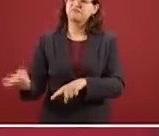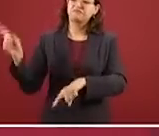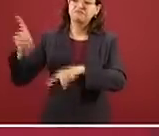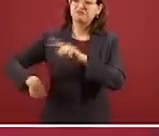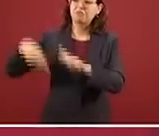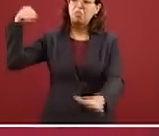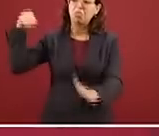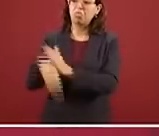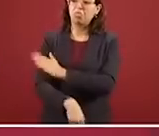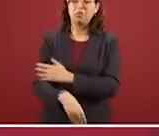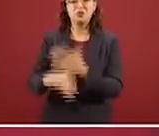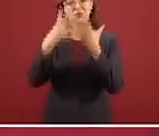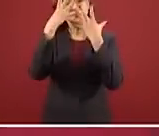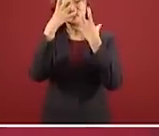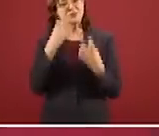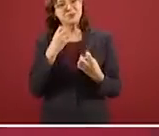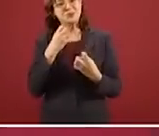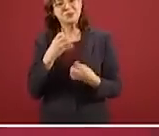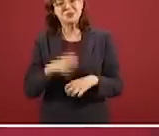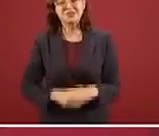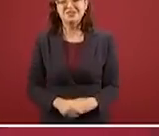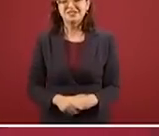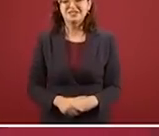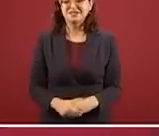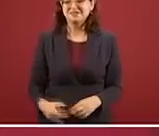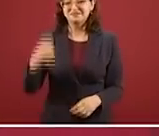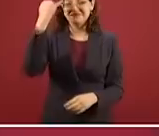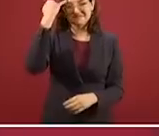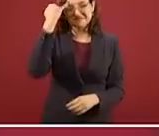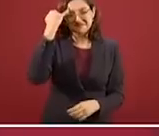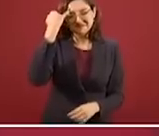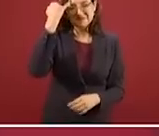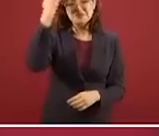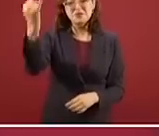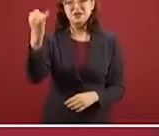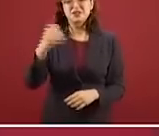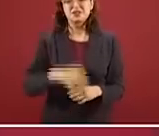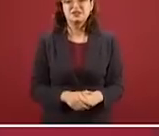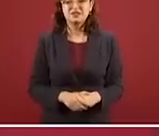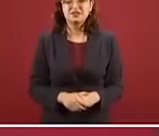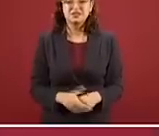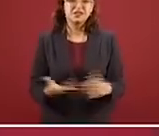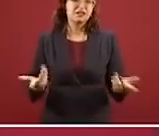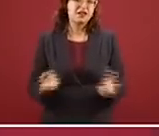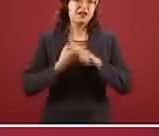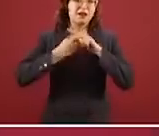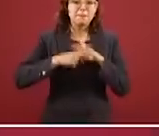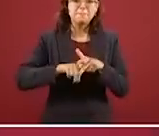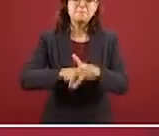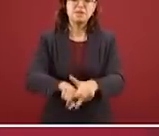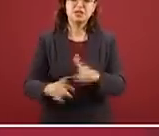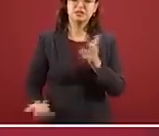ferrocarriles, porque imagínense, se empezaron a construir los ferrocarriles